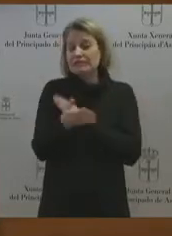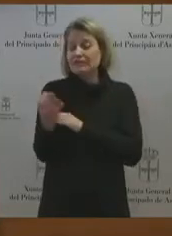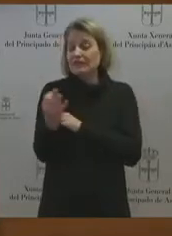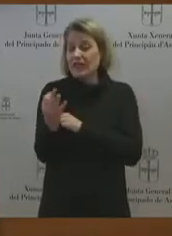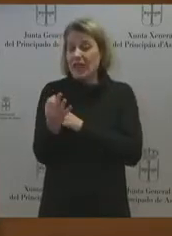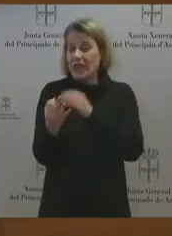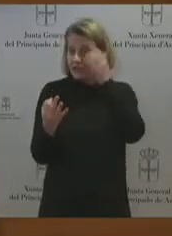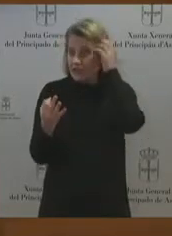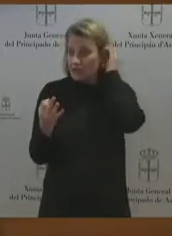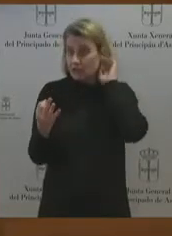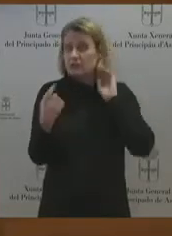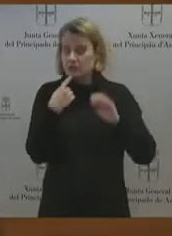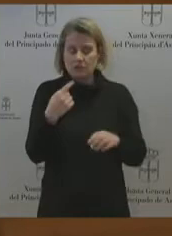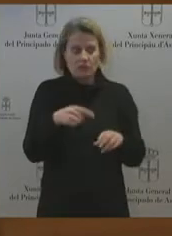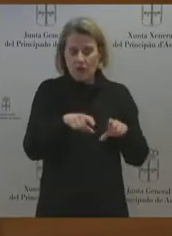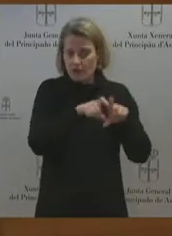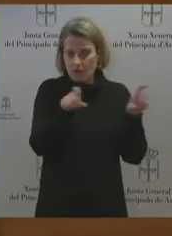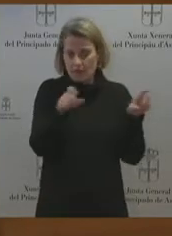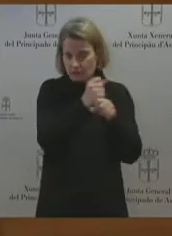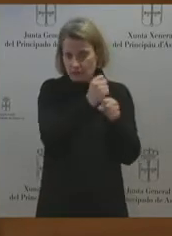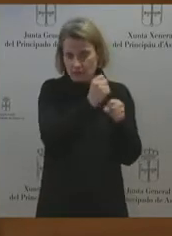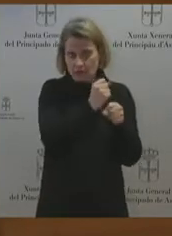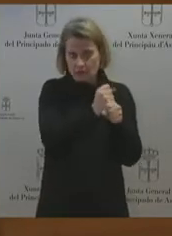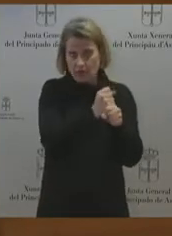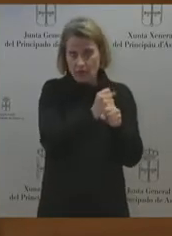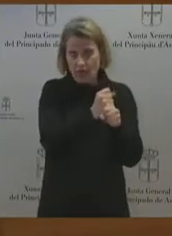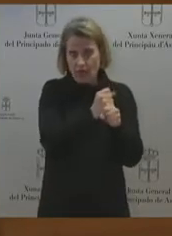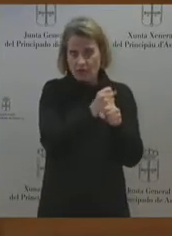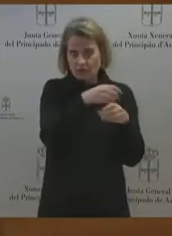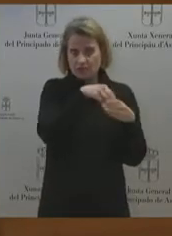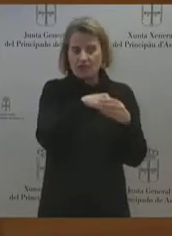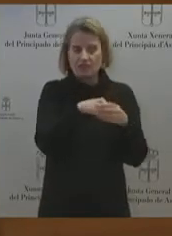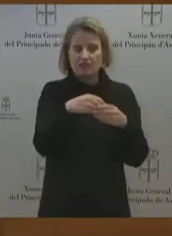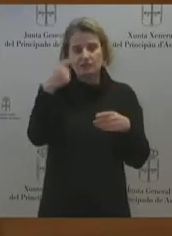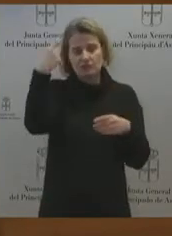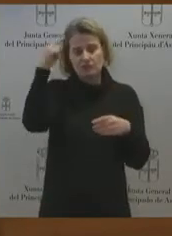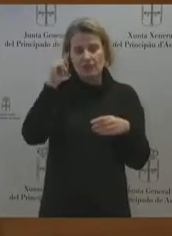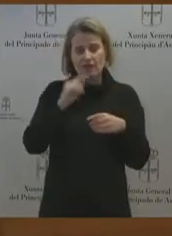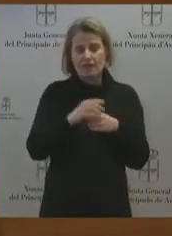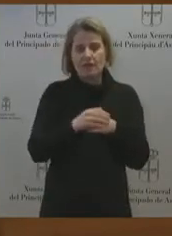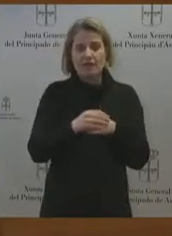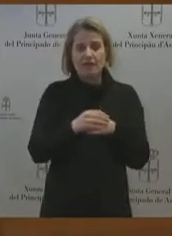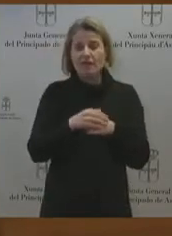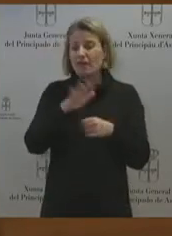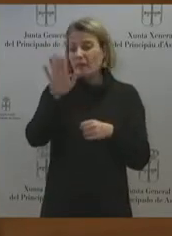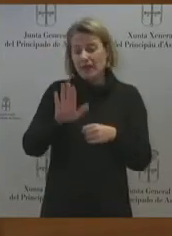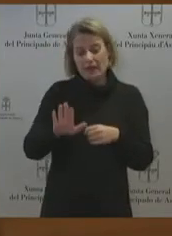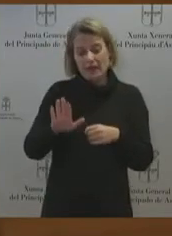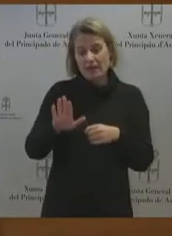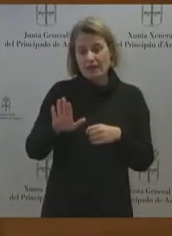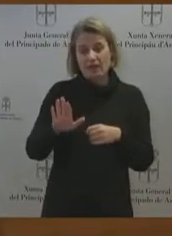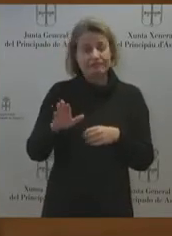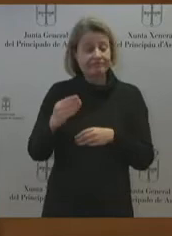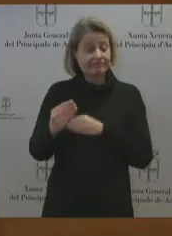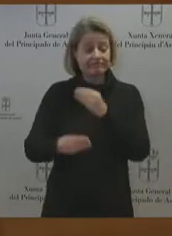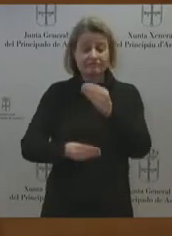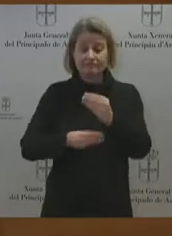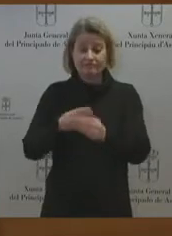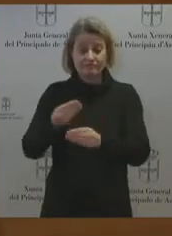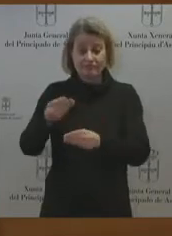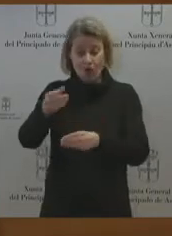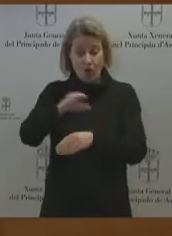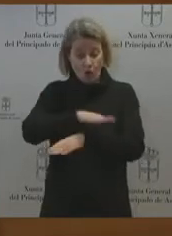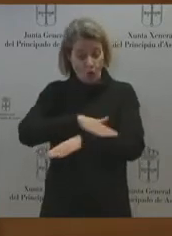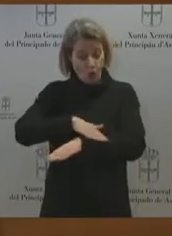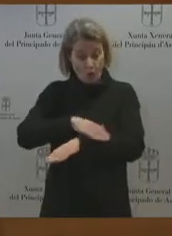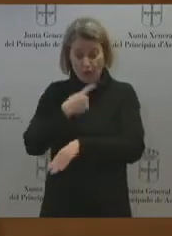asturiana. No vamos a hacer absolutamente nada y, efectivamente, hay una parte importante que deberían de tener los políticos, que